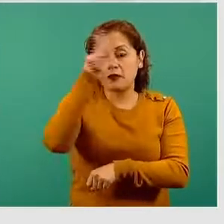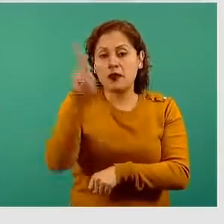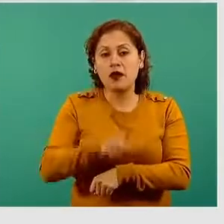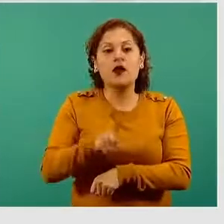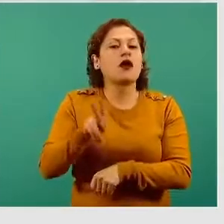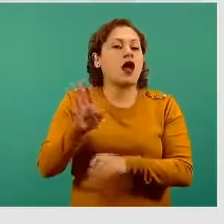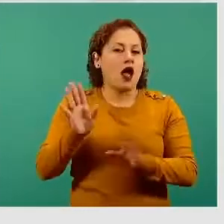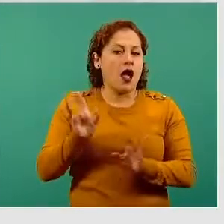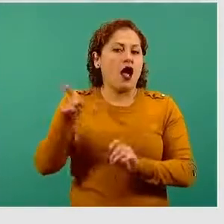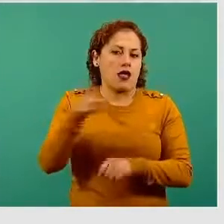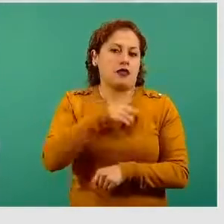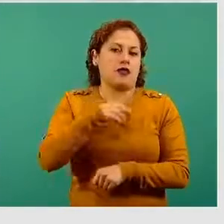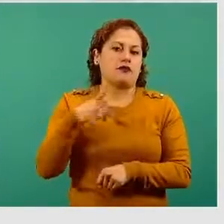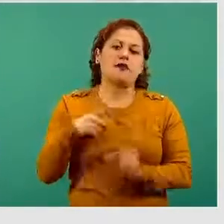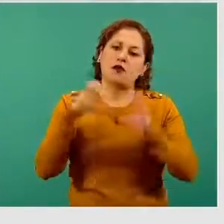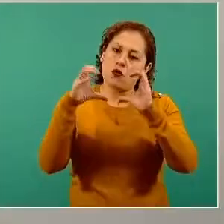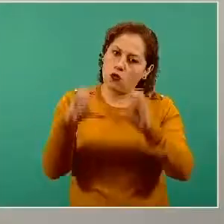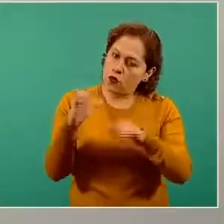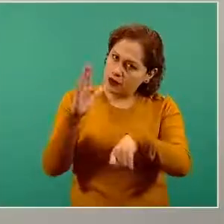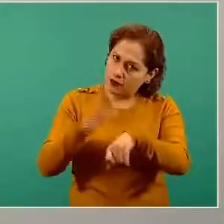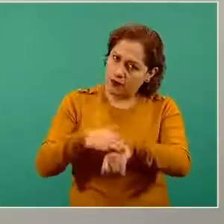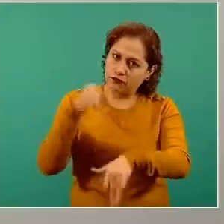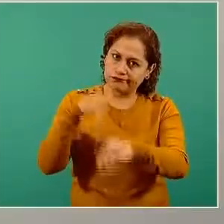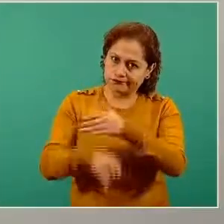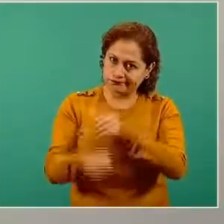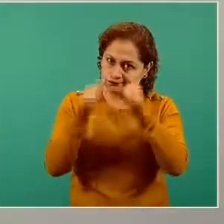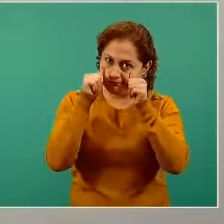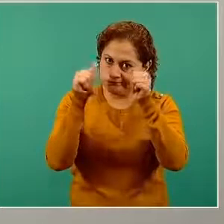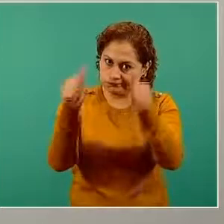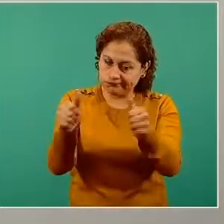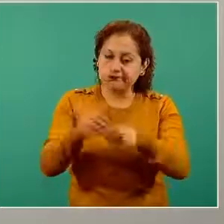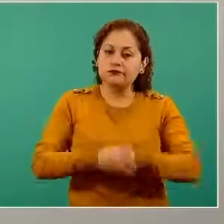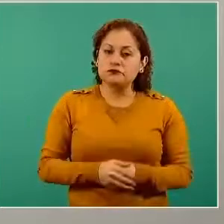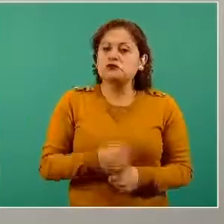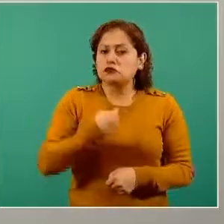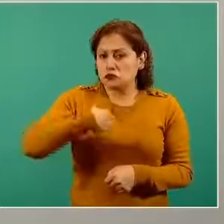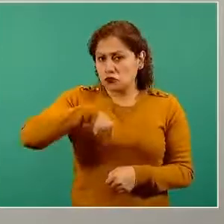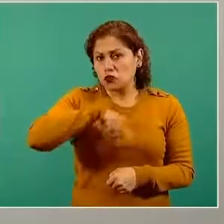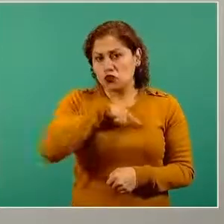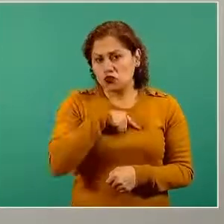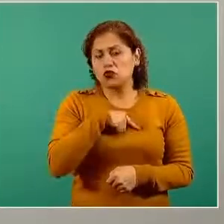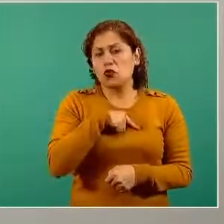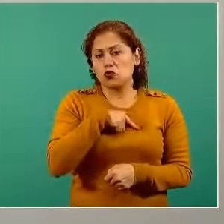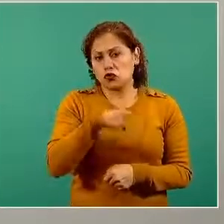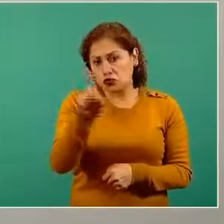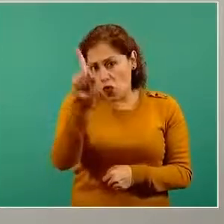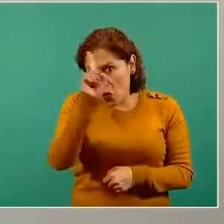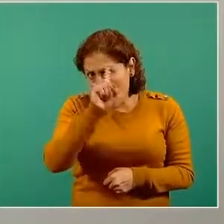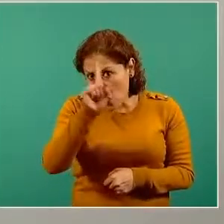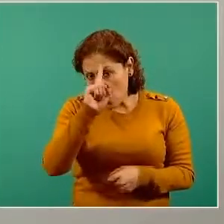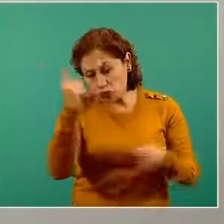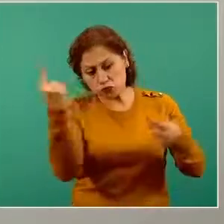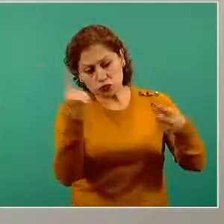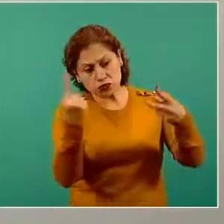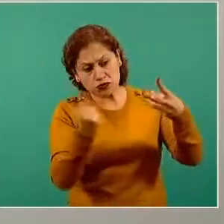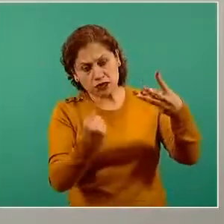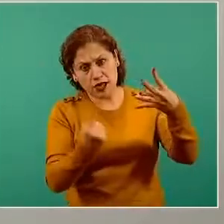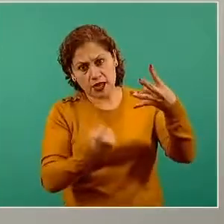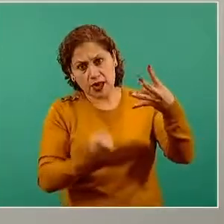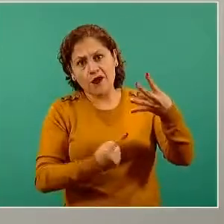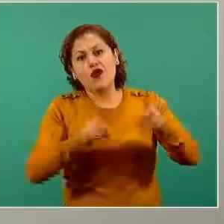las recomendaciones. Entonces, de seguro tendremos recomendaciones muy dirigidas y alineadas en función de los semáforos de